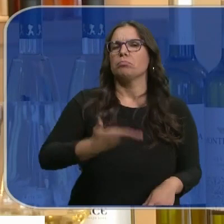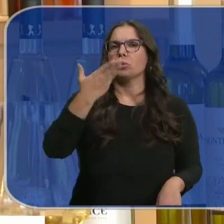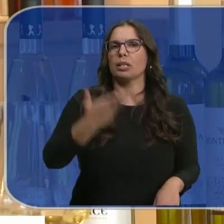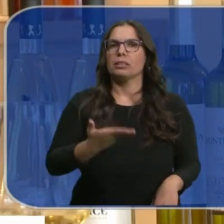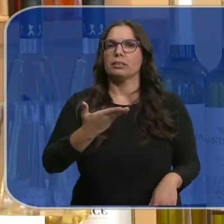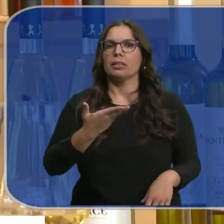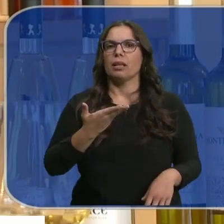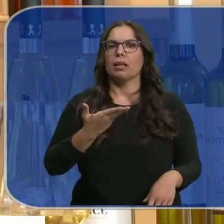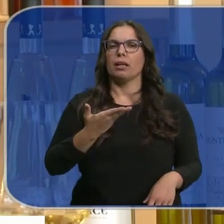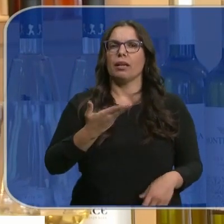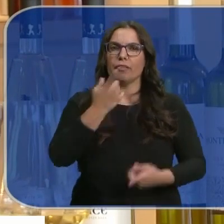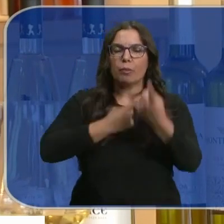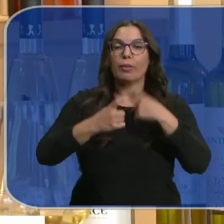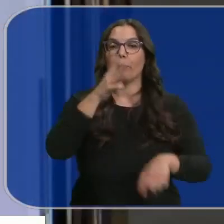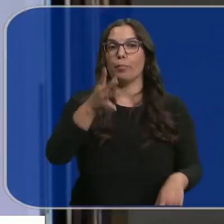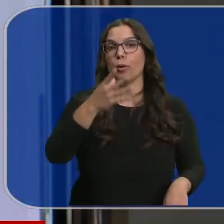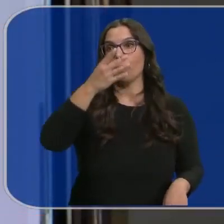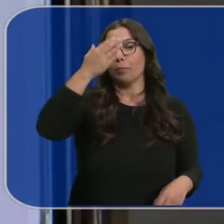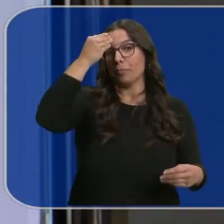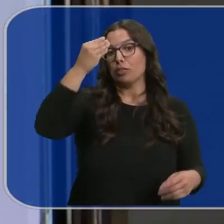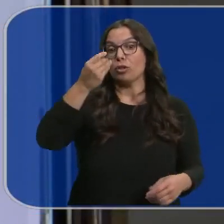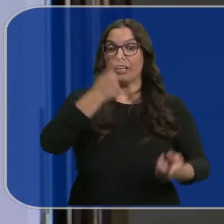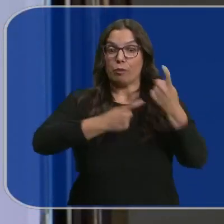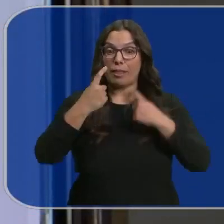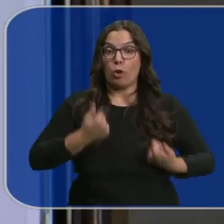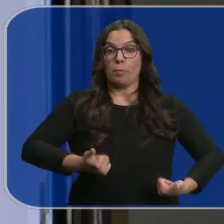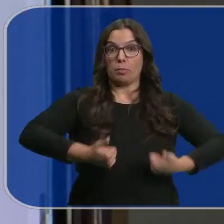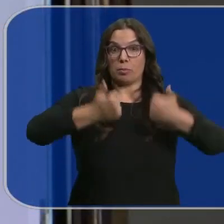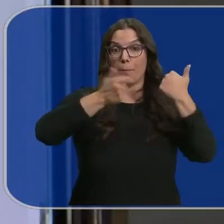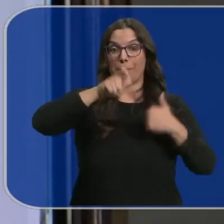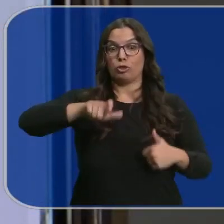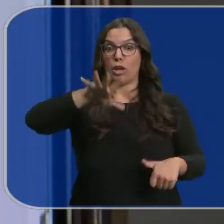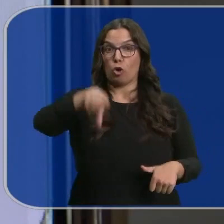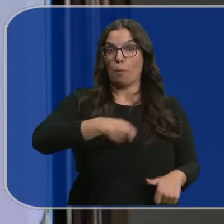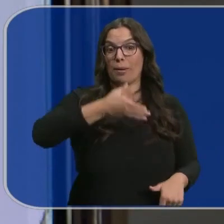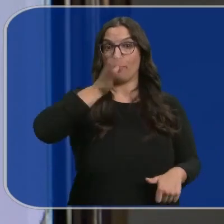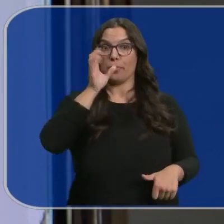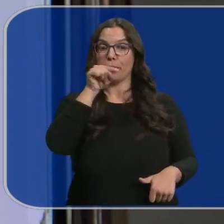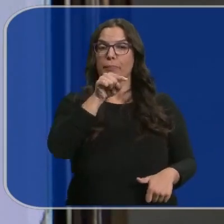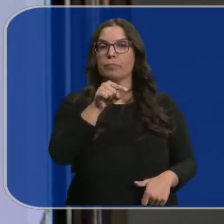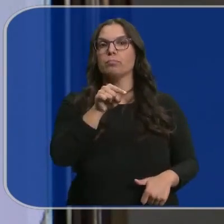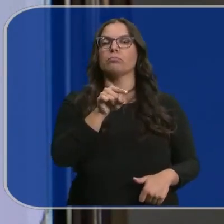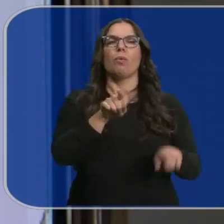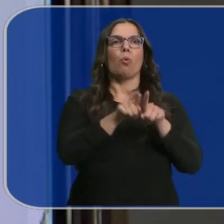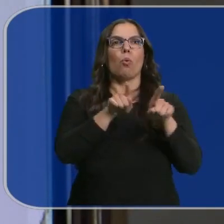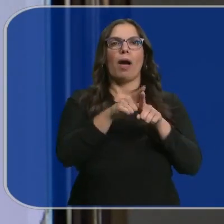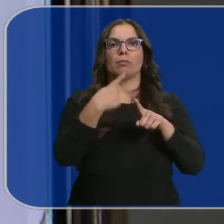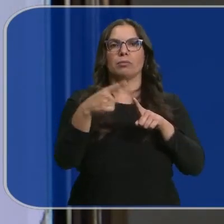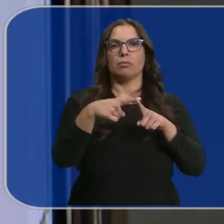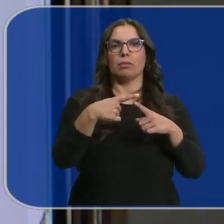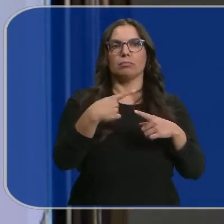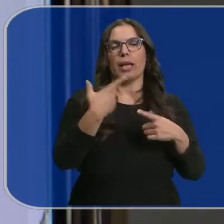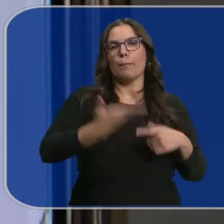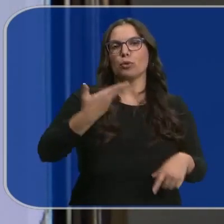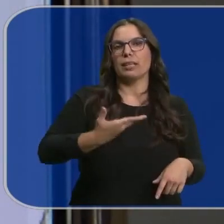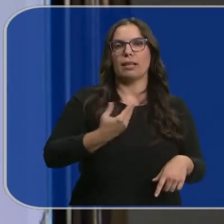porque realmente creo que cuanto más información tenga el consumidor, no solo de los valores nutricionales,